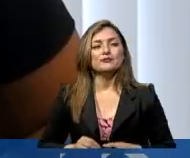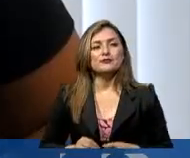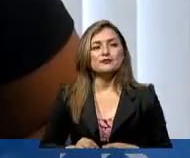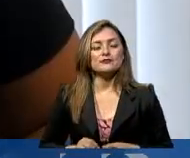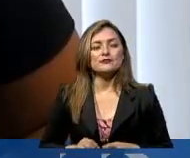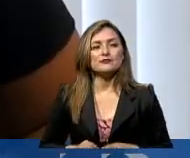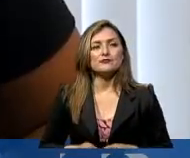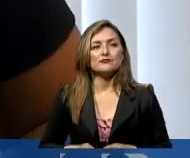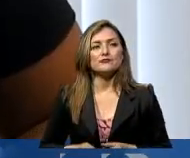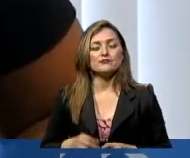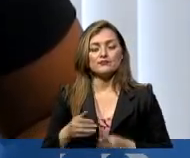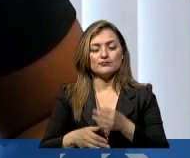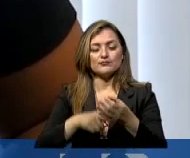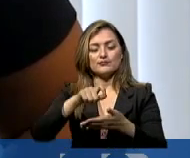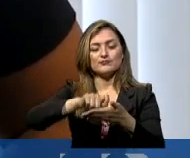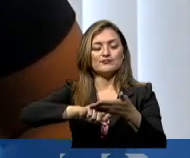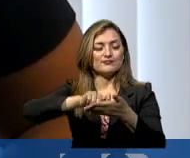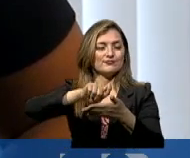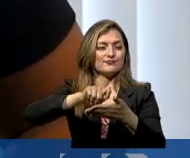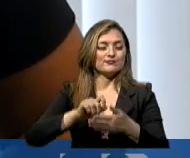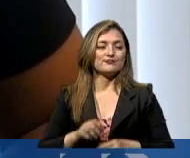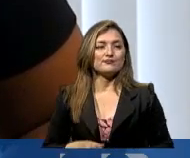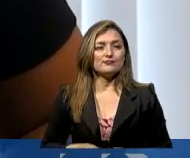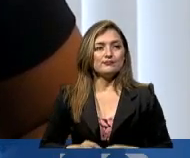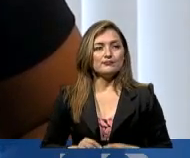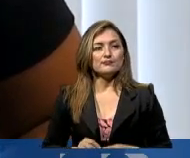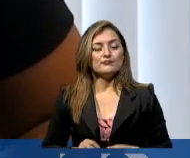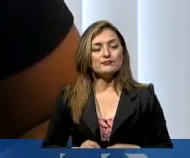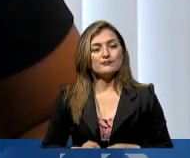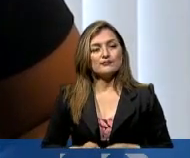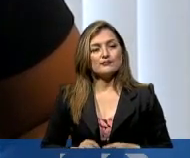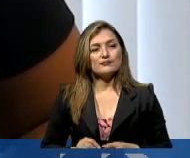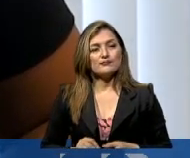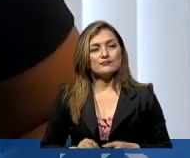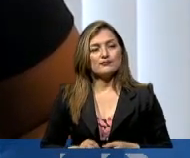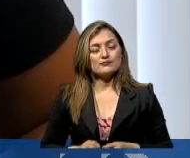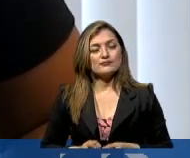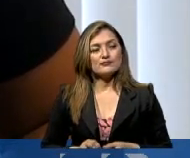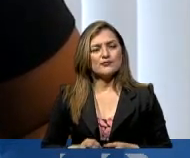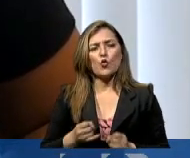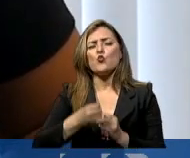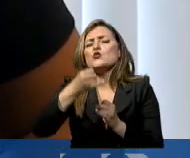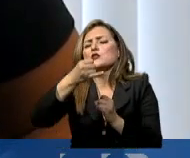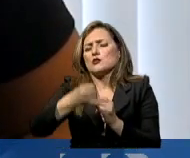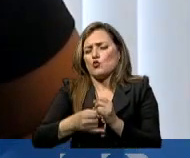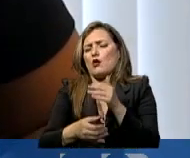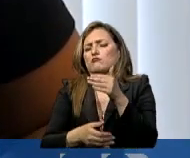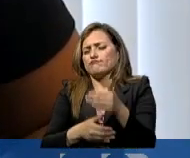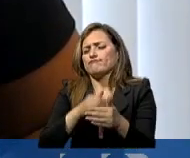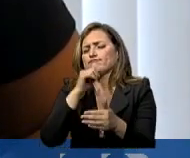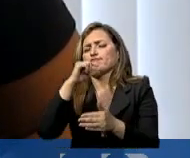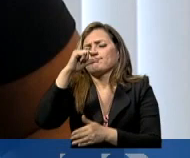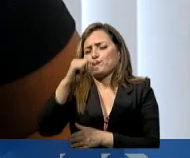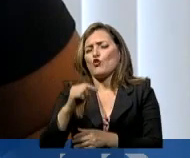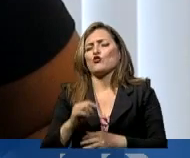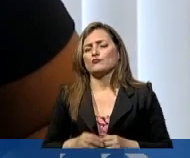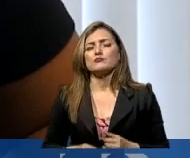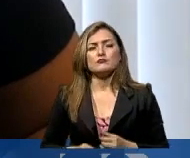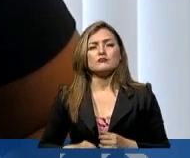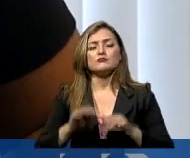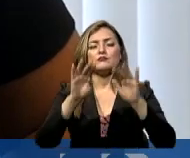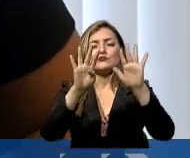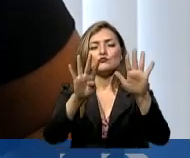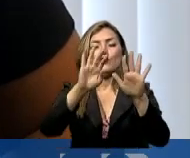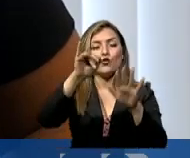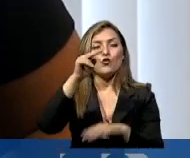de contratación está en firme, prácticamente estamos ya en la parte final, que es la adjudicación, y a partir del 9 de